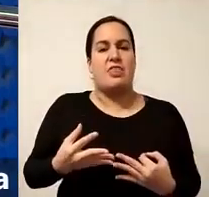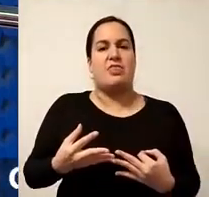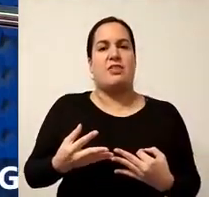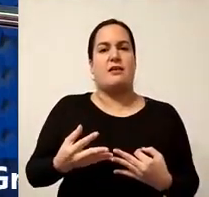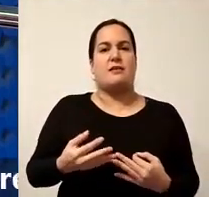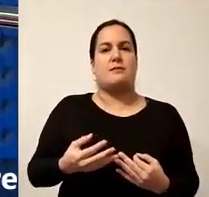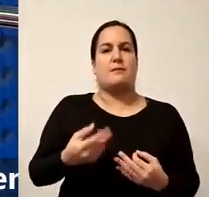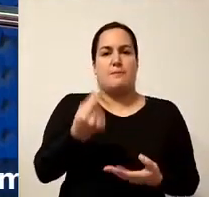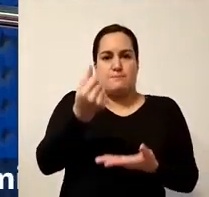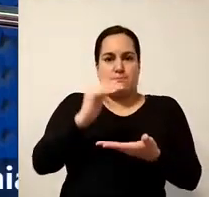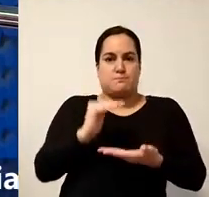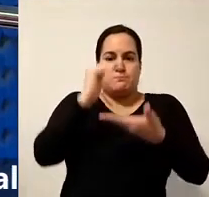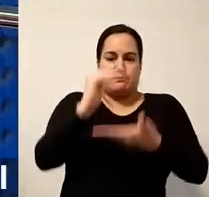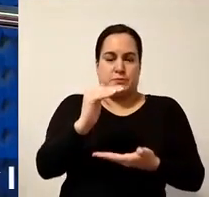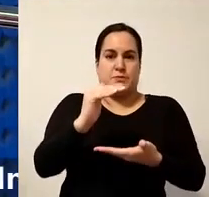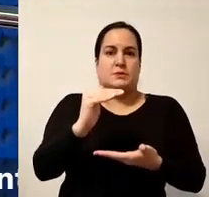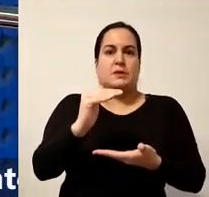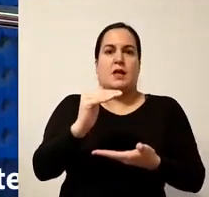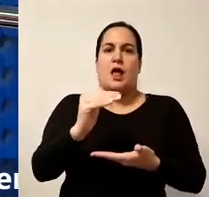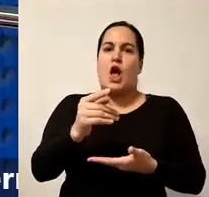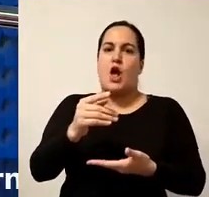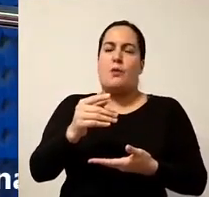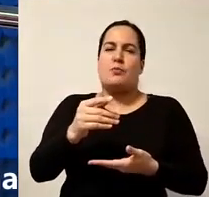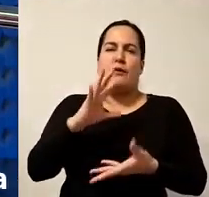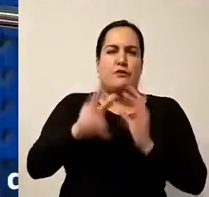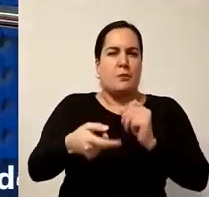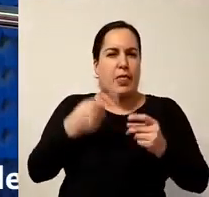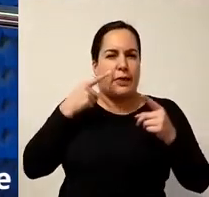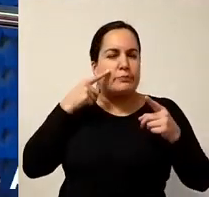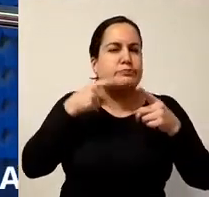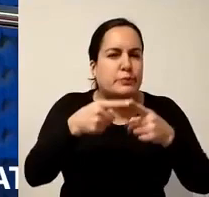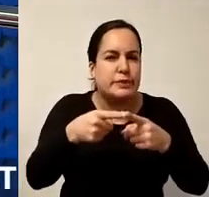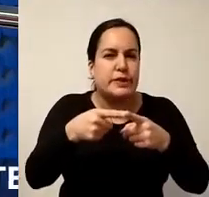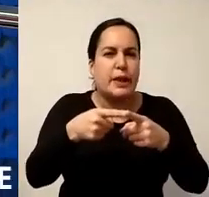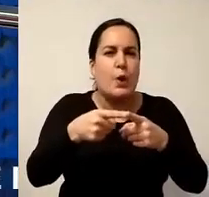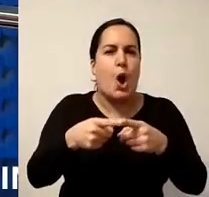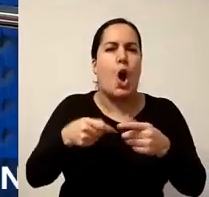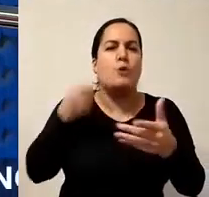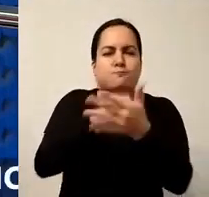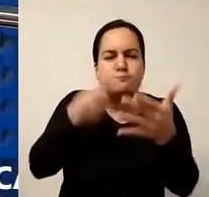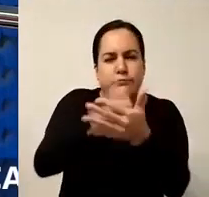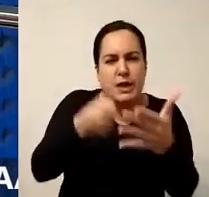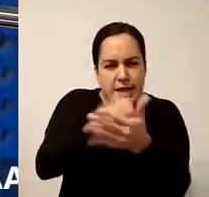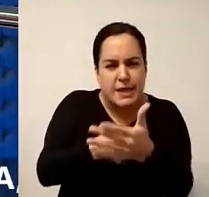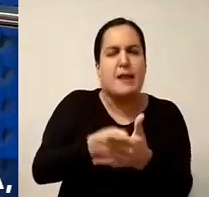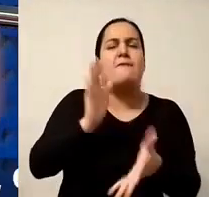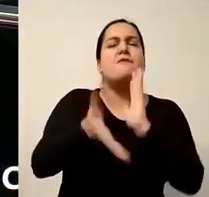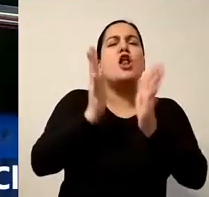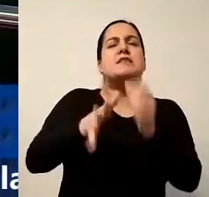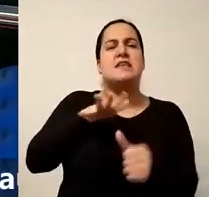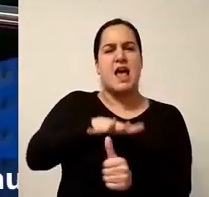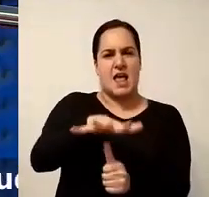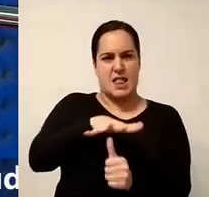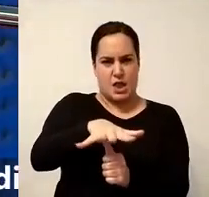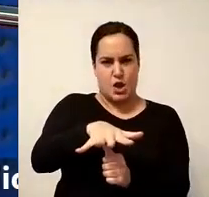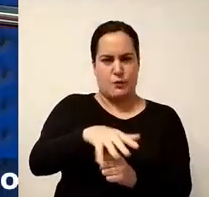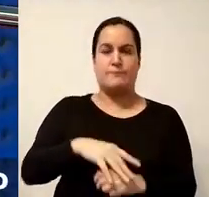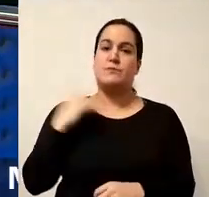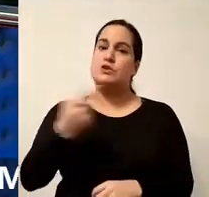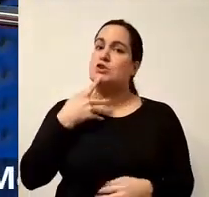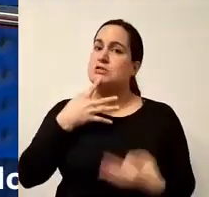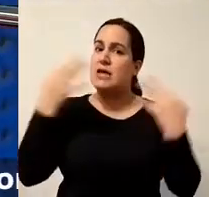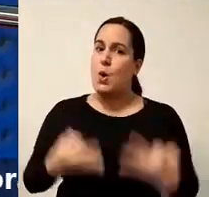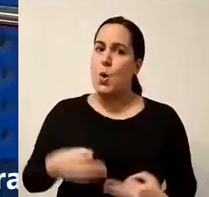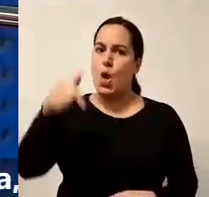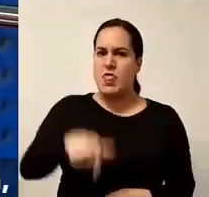govern para que más temprano que tarde gobernamos quienes nunca gobernamos las y los trabajadores viva el primero de